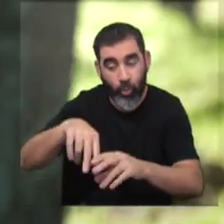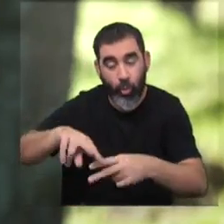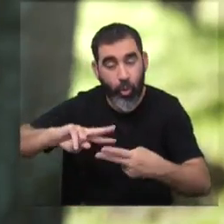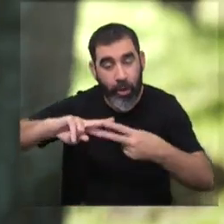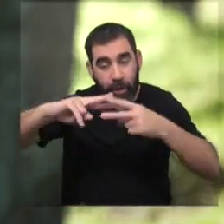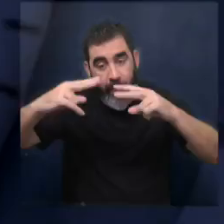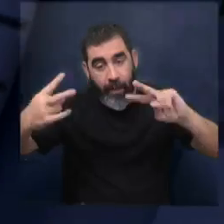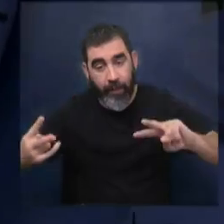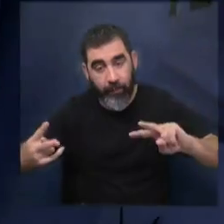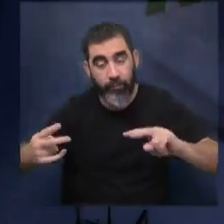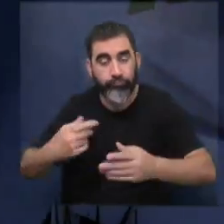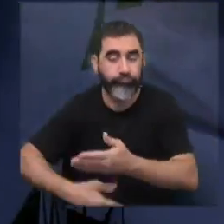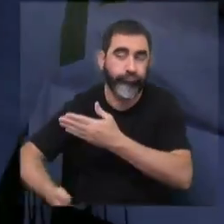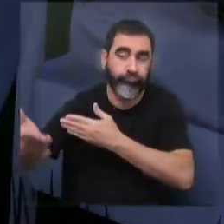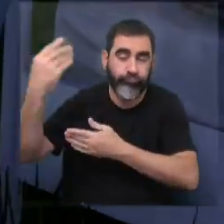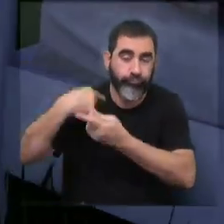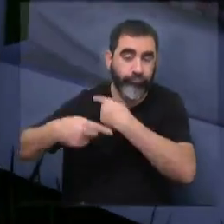genéticos y de ancestría.